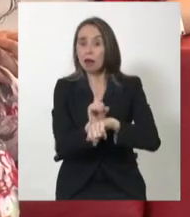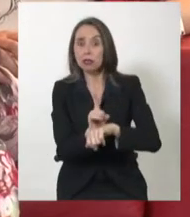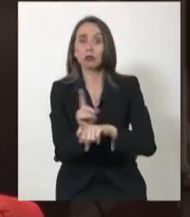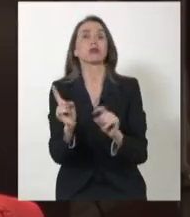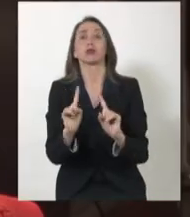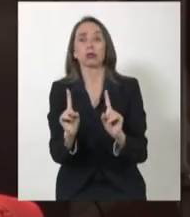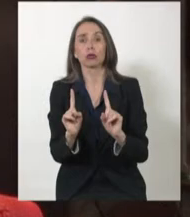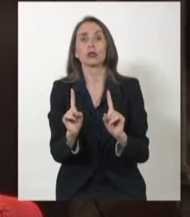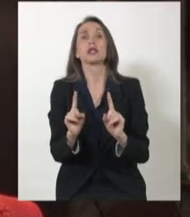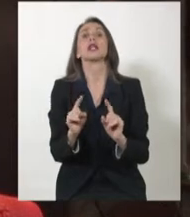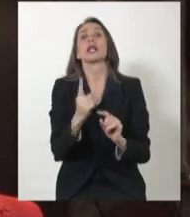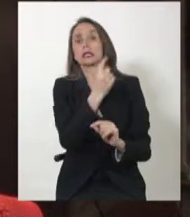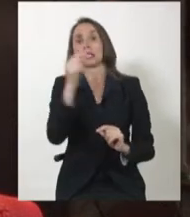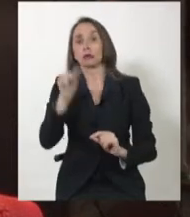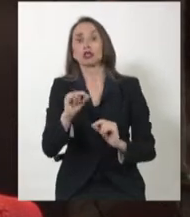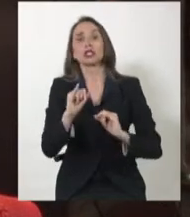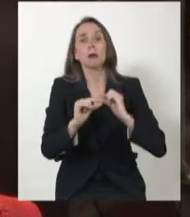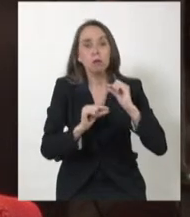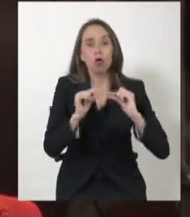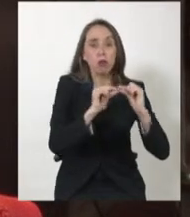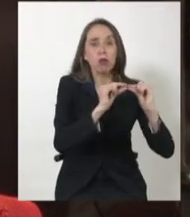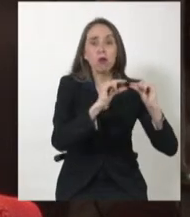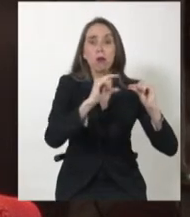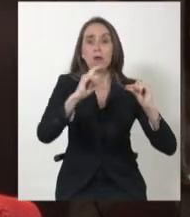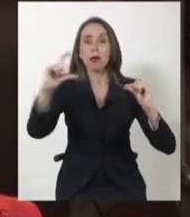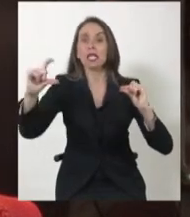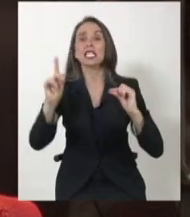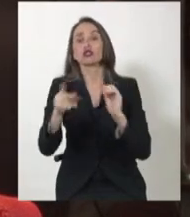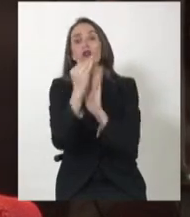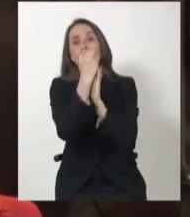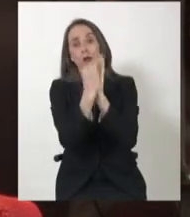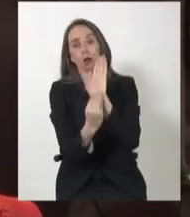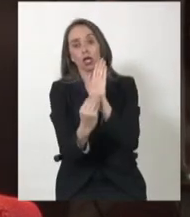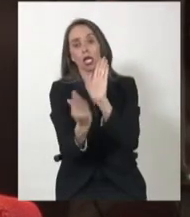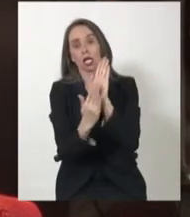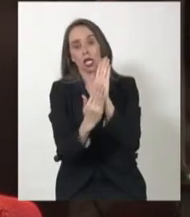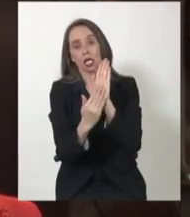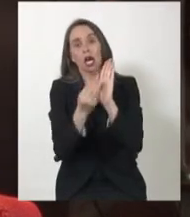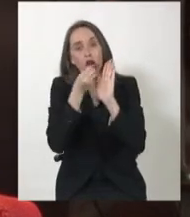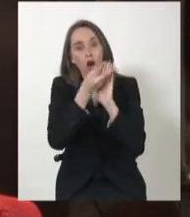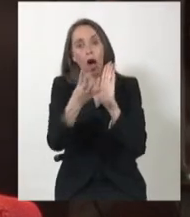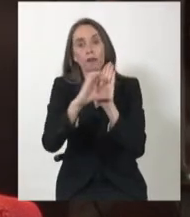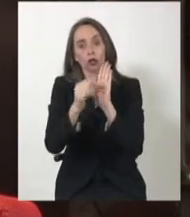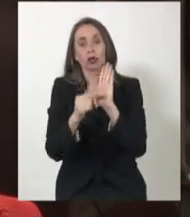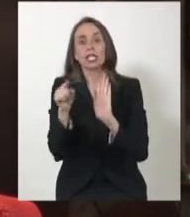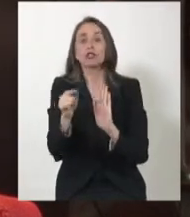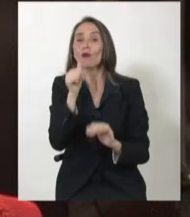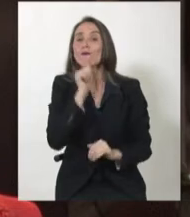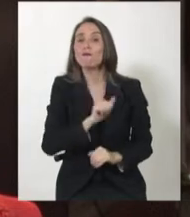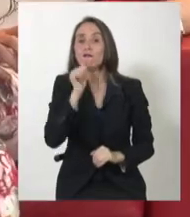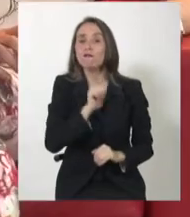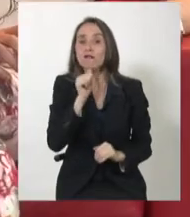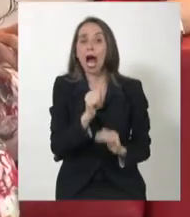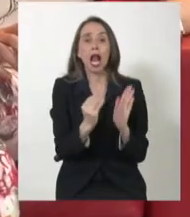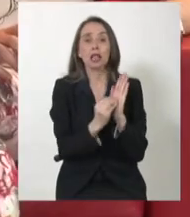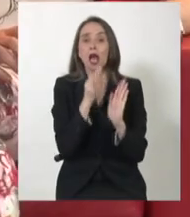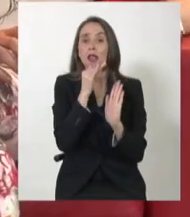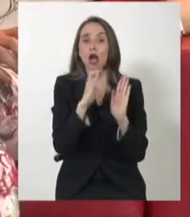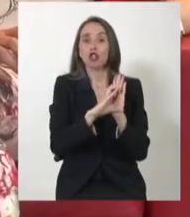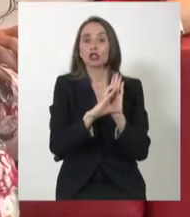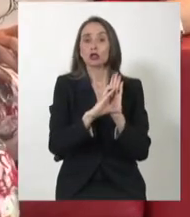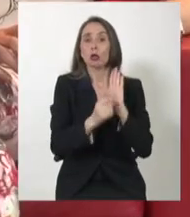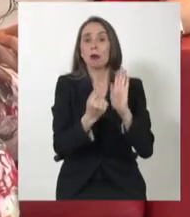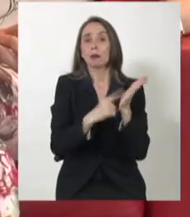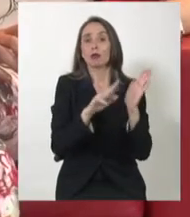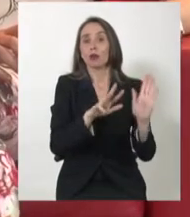pero sí en forma progresiva, y eso tiene que estar declarado en la Constitución. Yo creo que ese es un nudo, es un déficit también que hemos tenido en la Constitución y debería